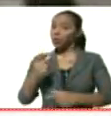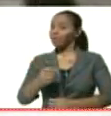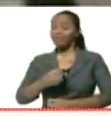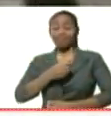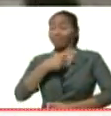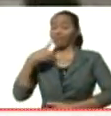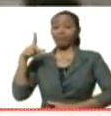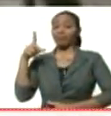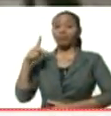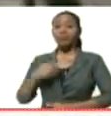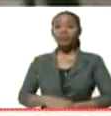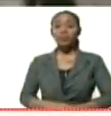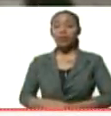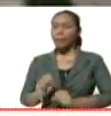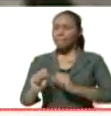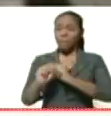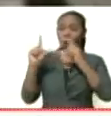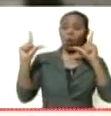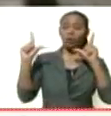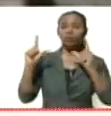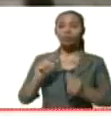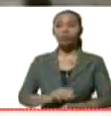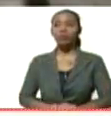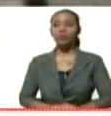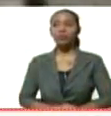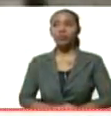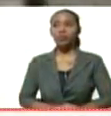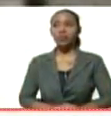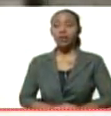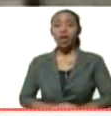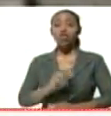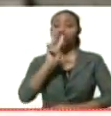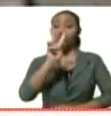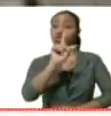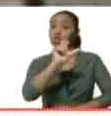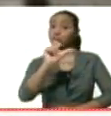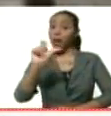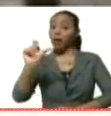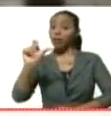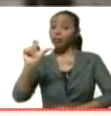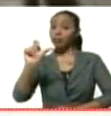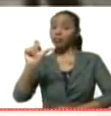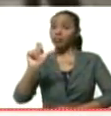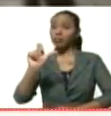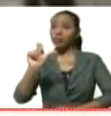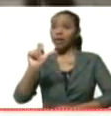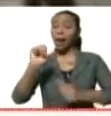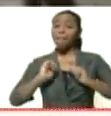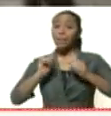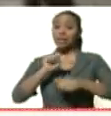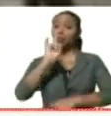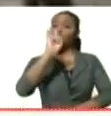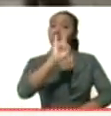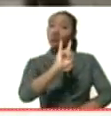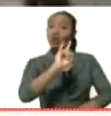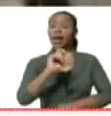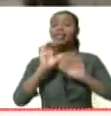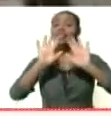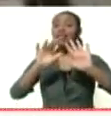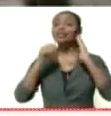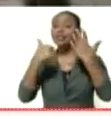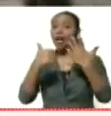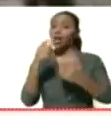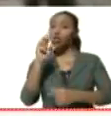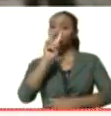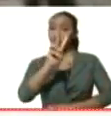excepcional, increíble. Siendo 2 semanas, ¿no? Empezamos el lunes 16, hace